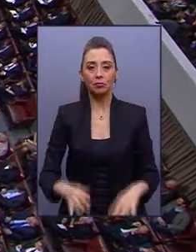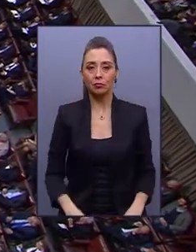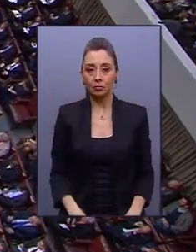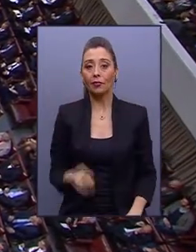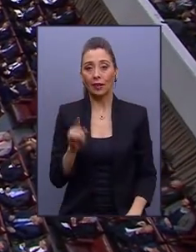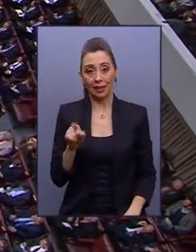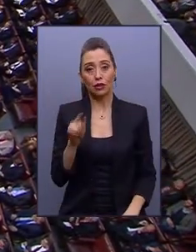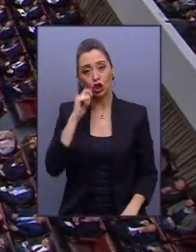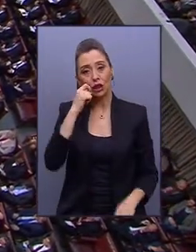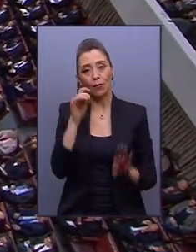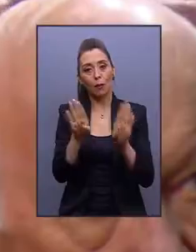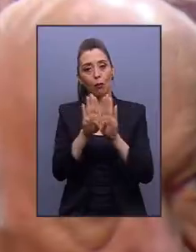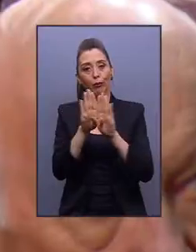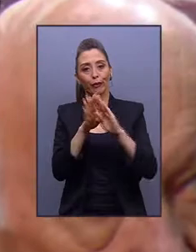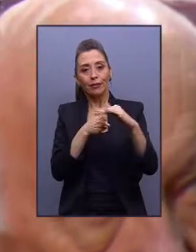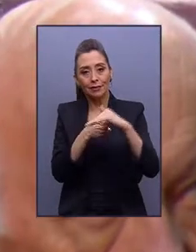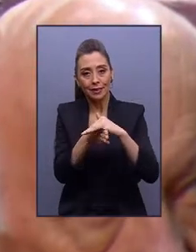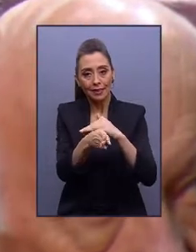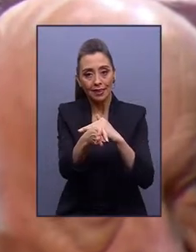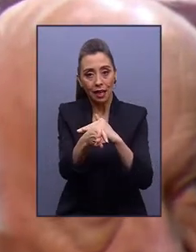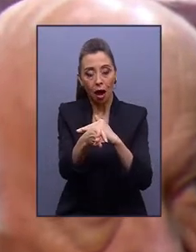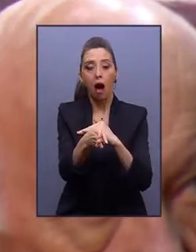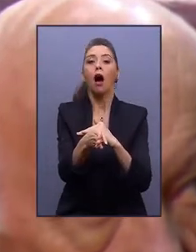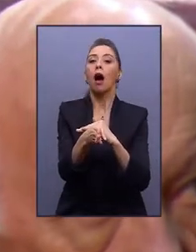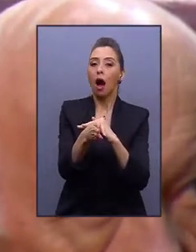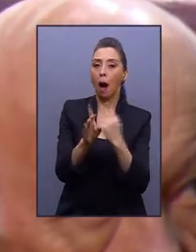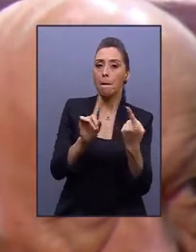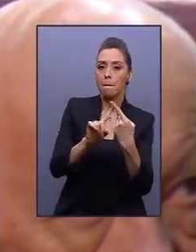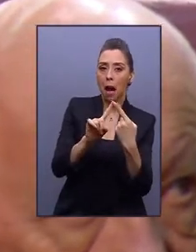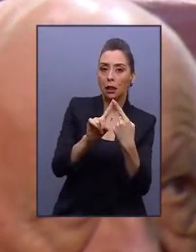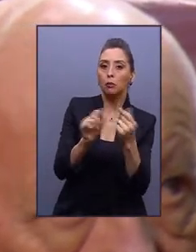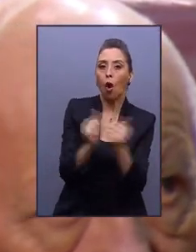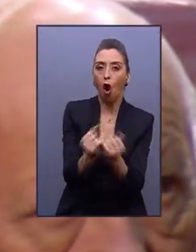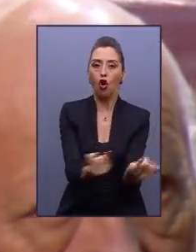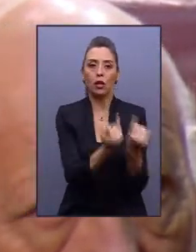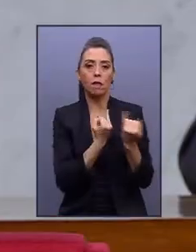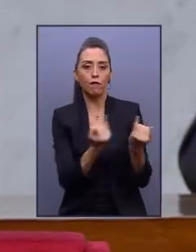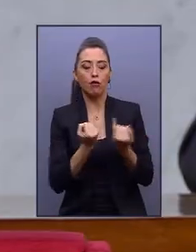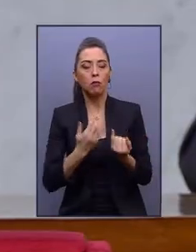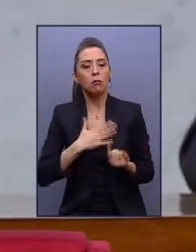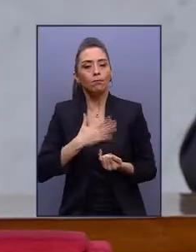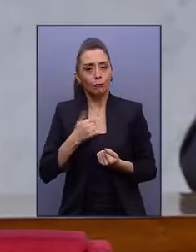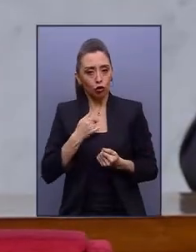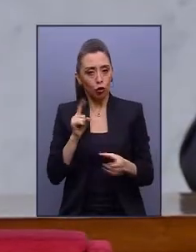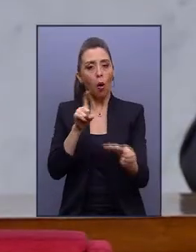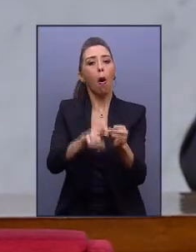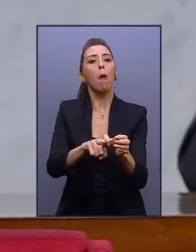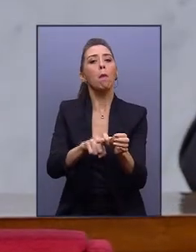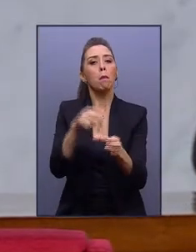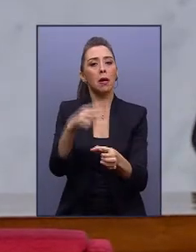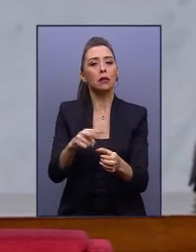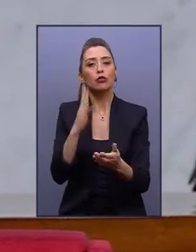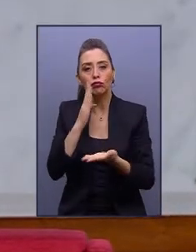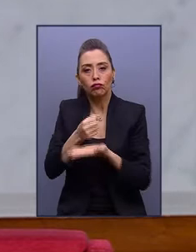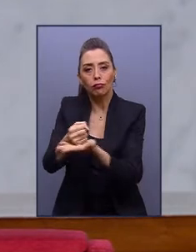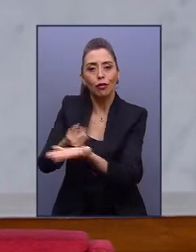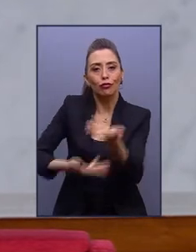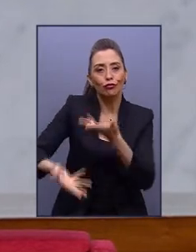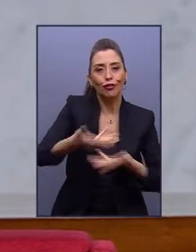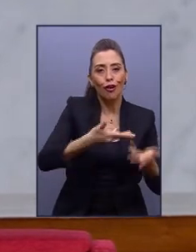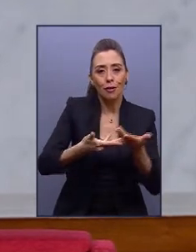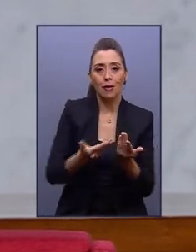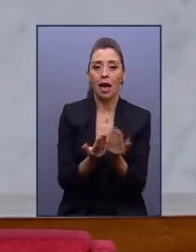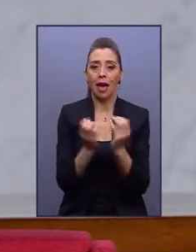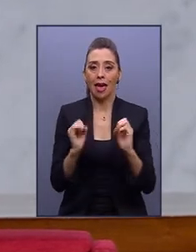Es la puerta de entrada a la participación informada, a la pertenencia y a la solidaridad. En materia